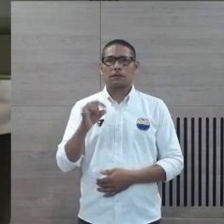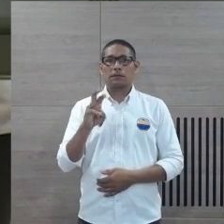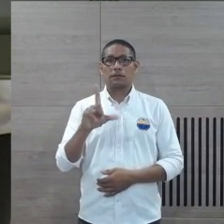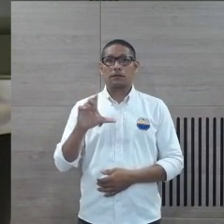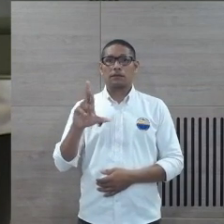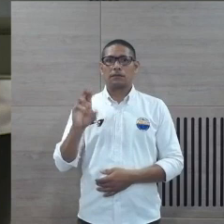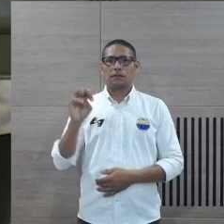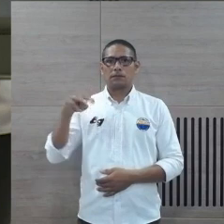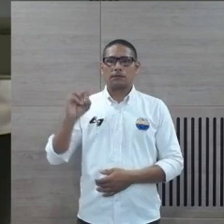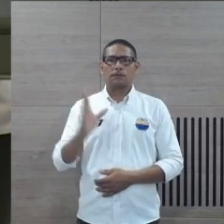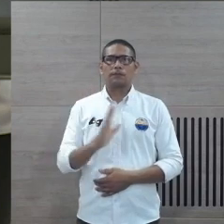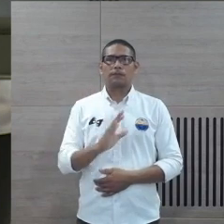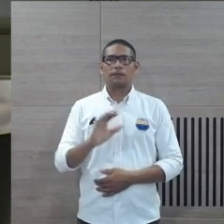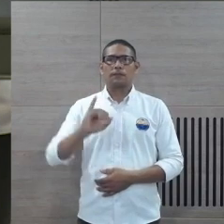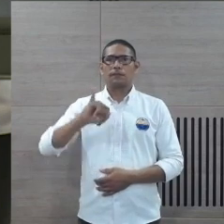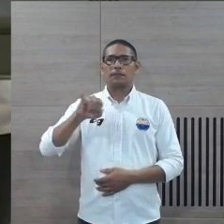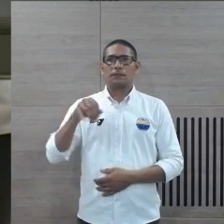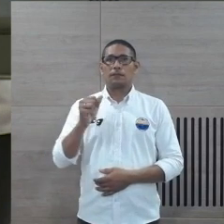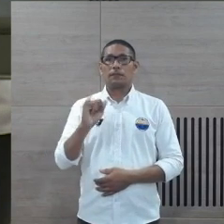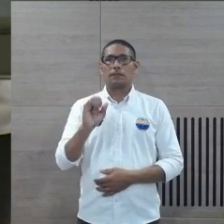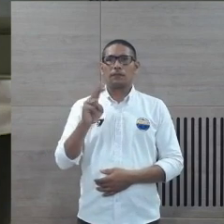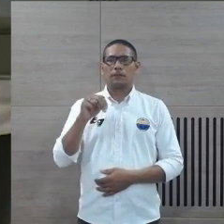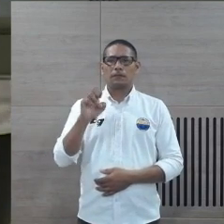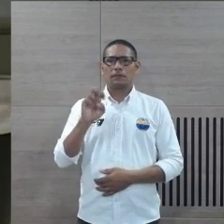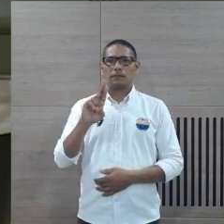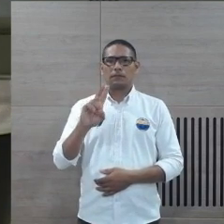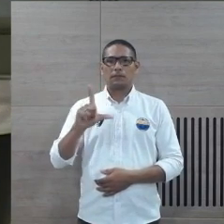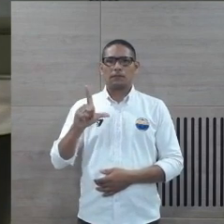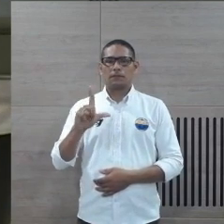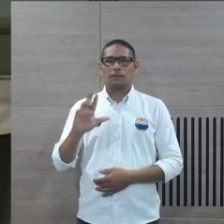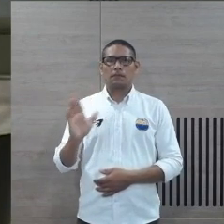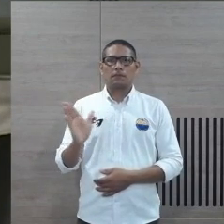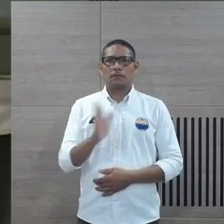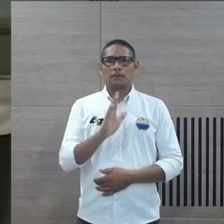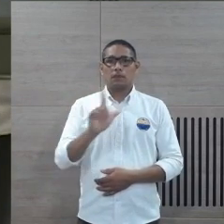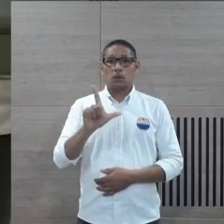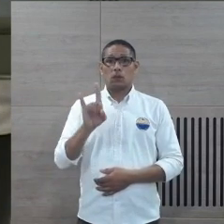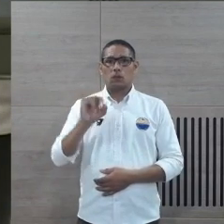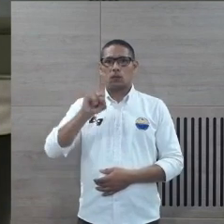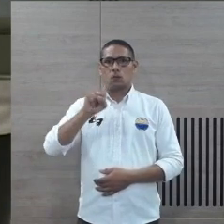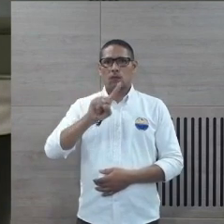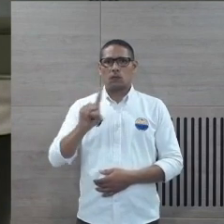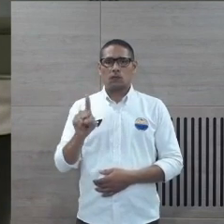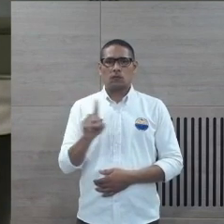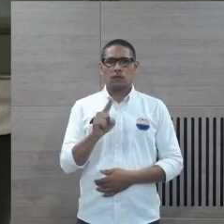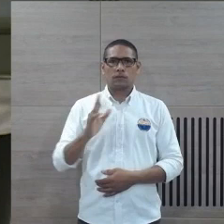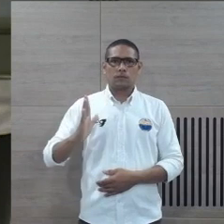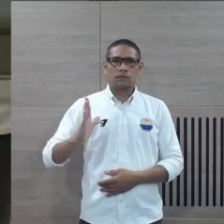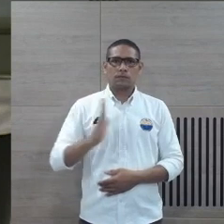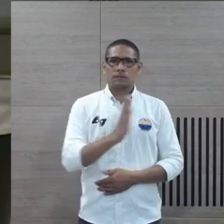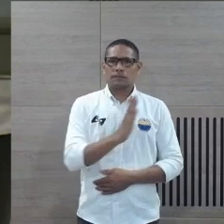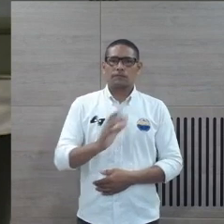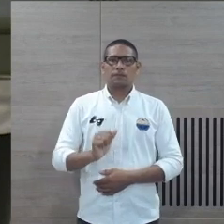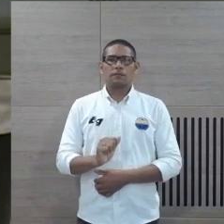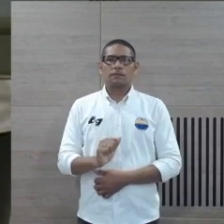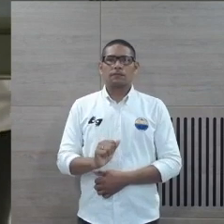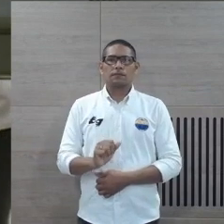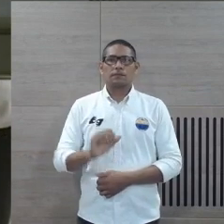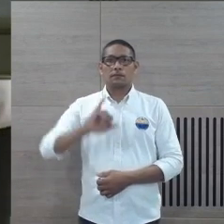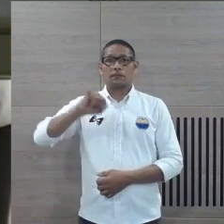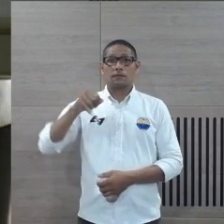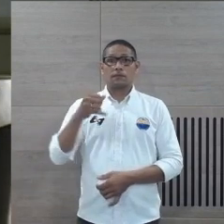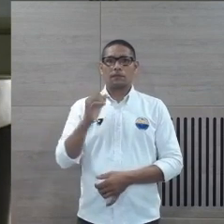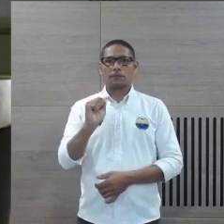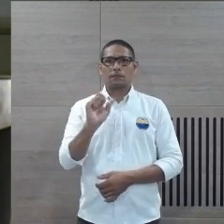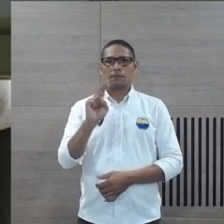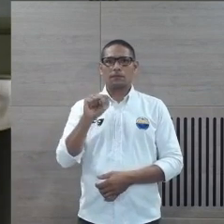Osorio, Luis Eduardo Caruso Cárdenas, Jean Carlos Chamorro Ceballos, Germán Elías